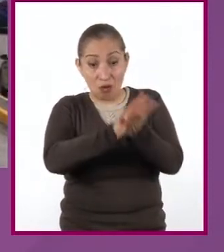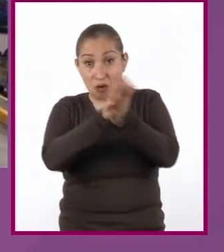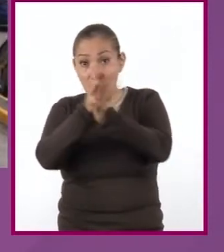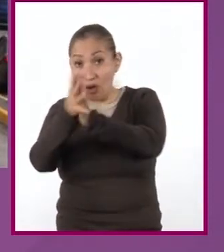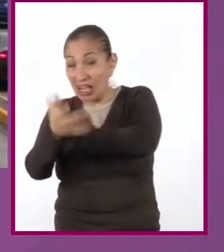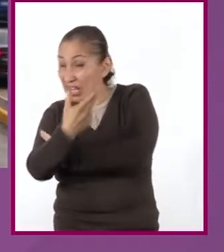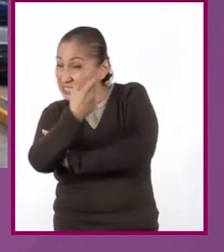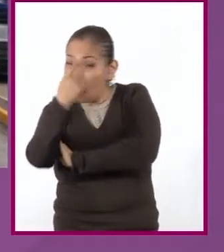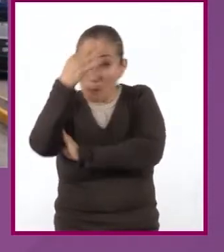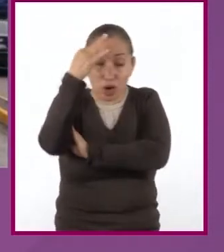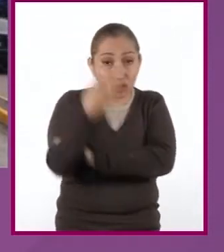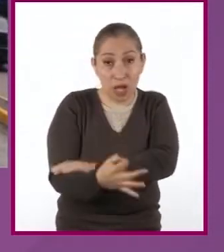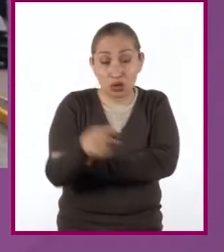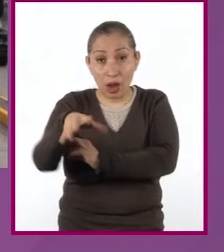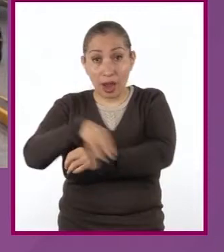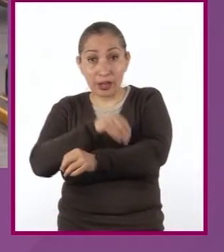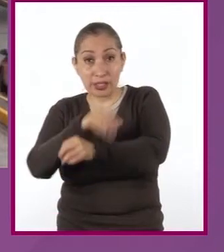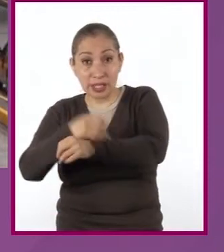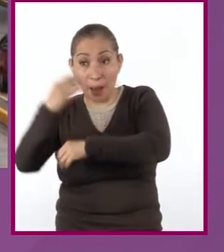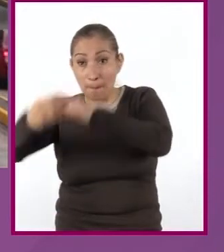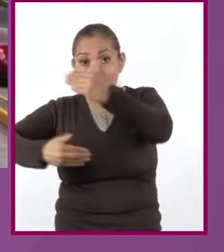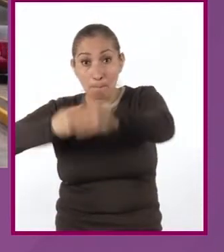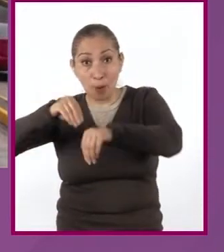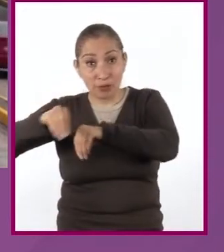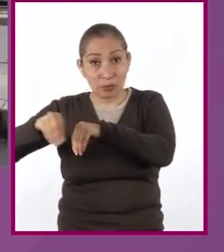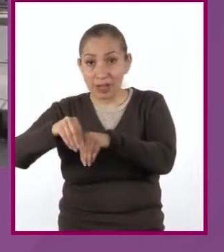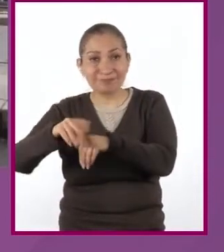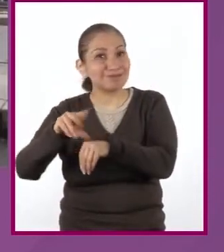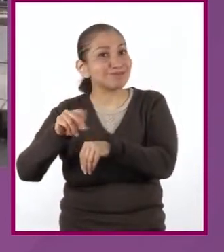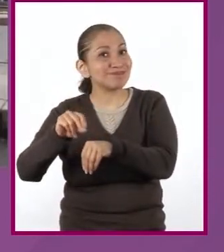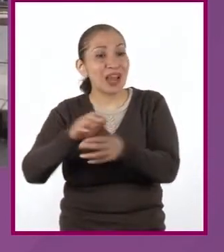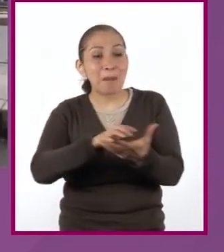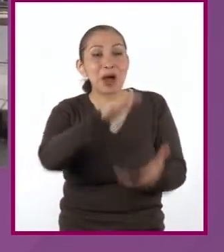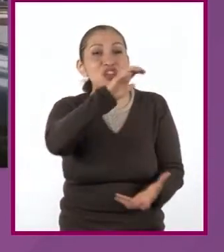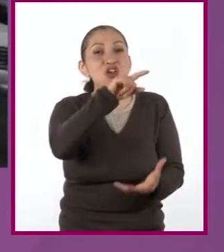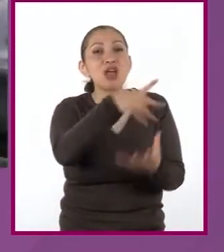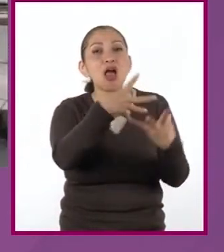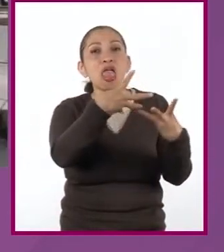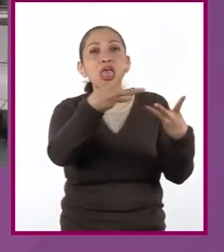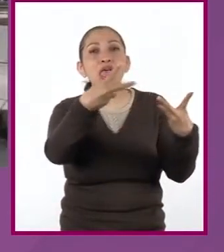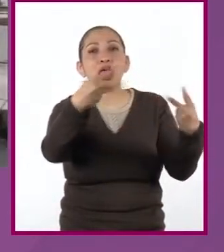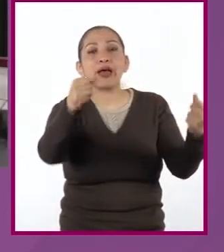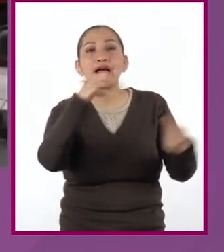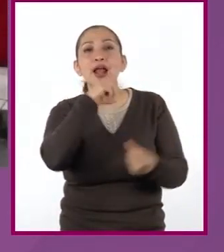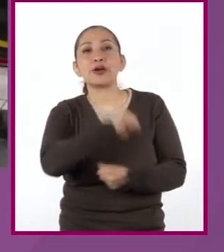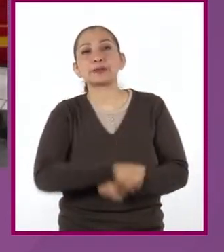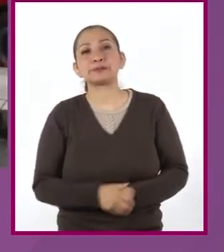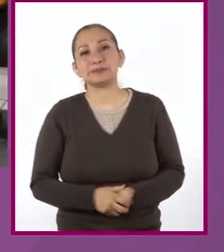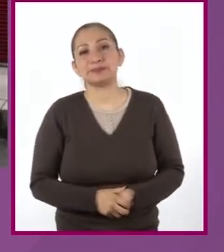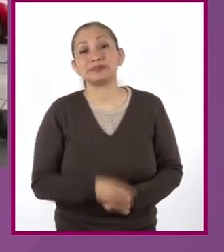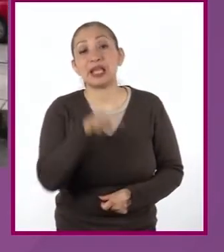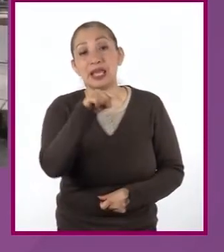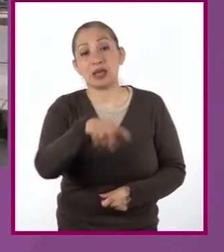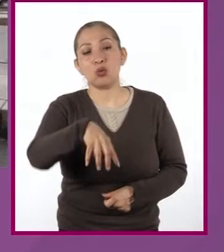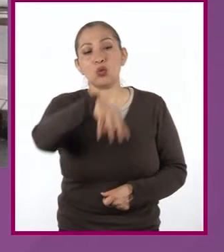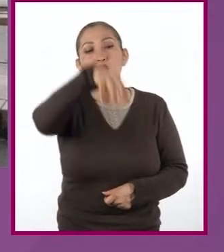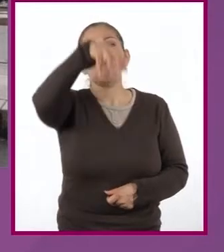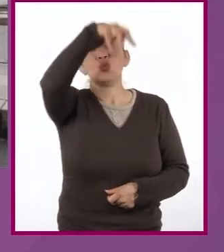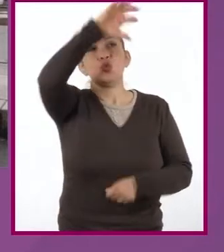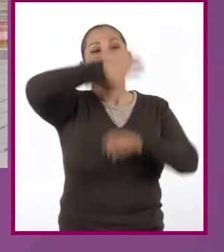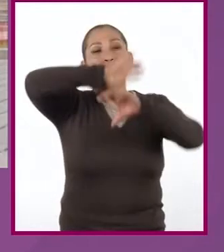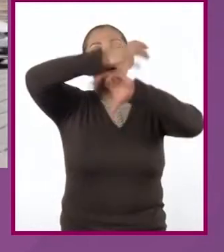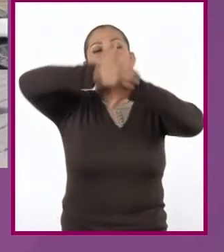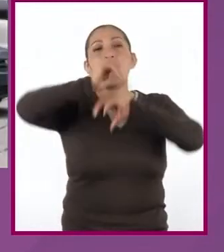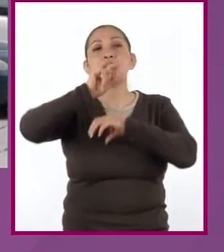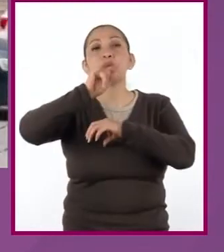transforma íntegramente en energía mecánica, pues una parte se disipa en forma de calor y se va a la